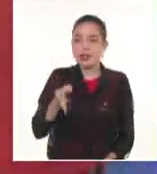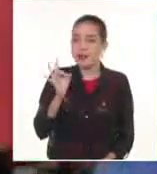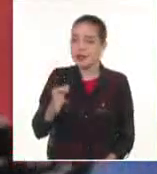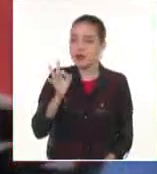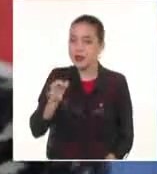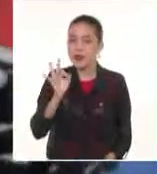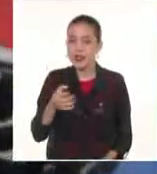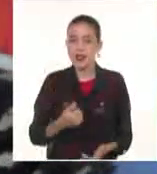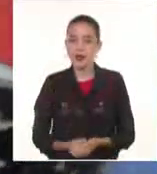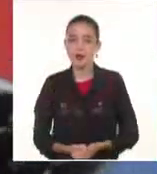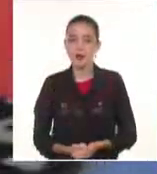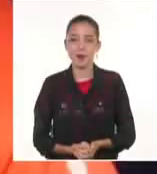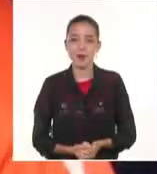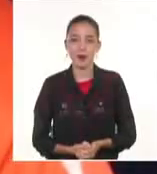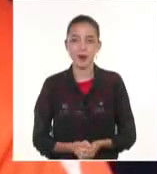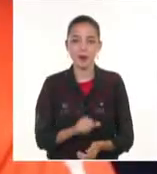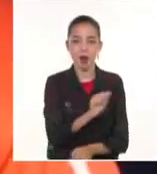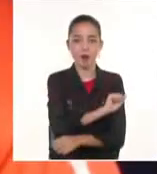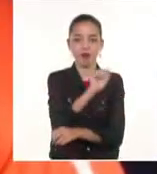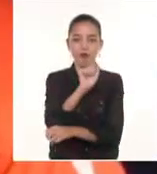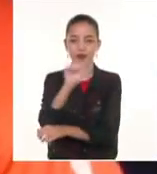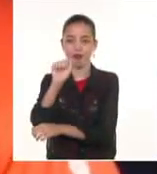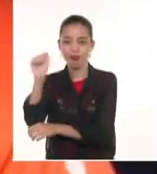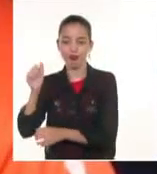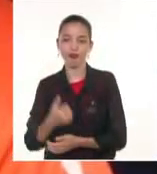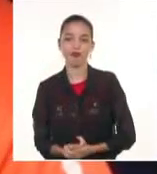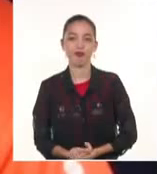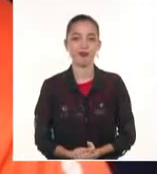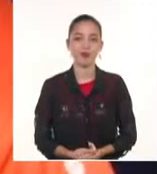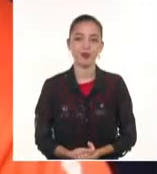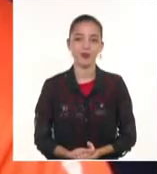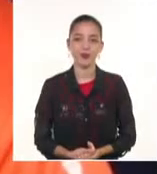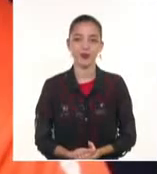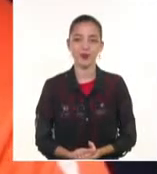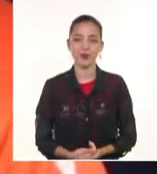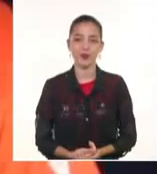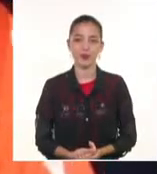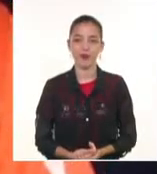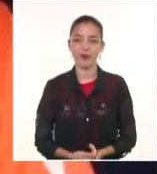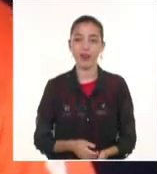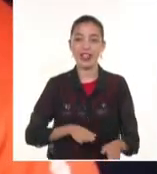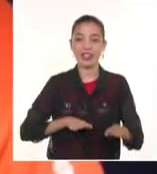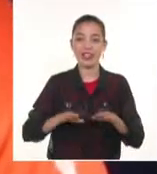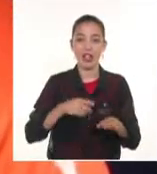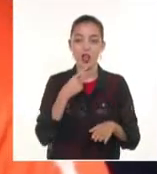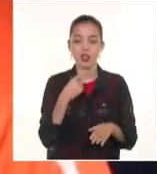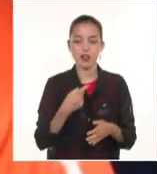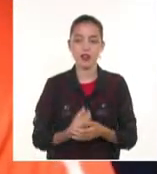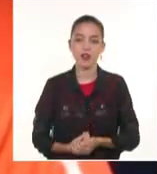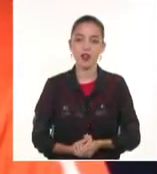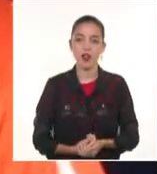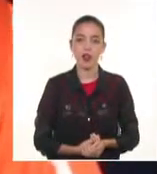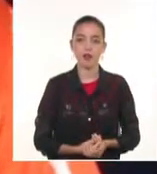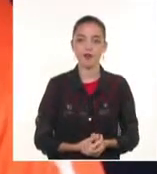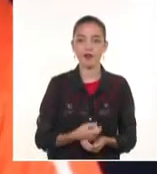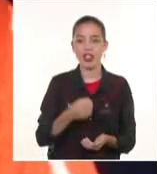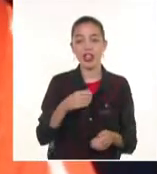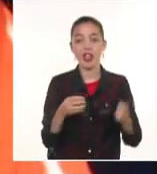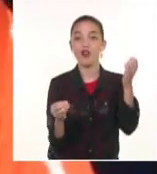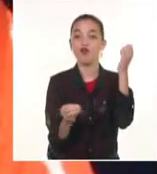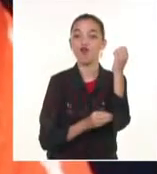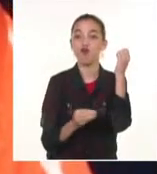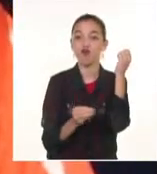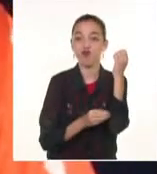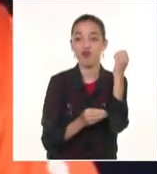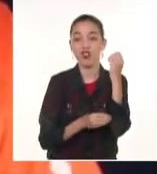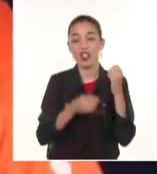entrenador y atletas comentan. La fortaleza es que hay varios niños que repiten la categoría, y nos fueron seleccionados para la Escuela